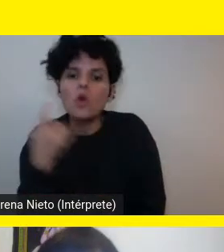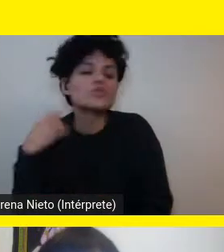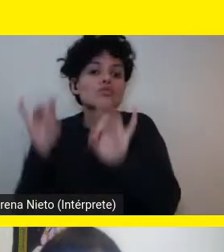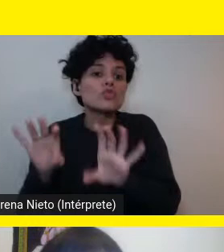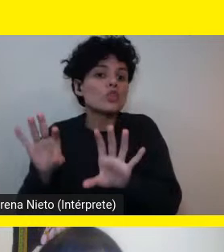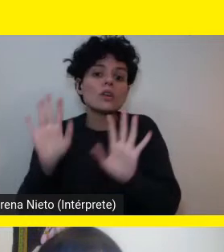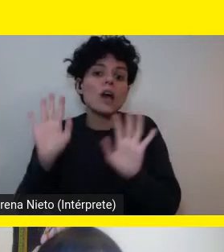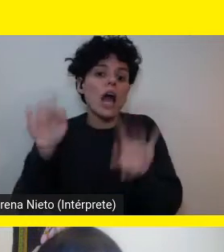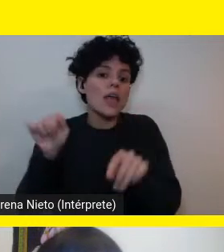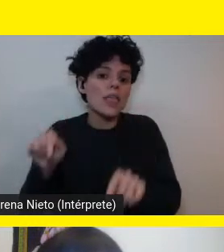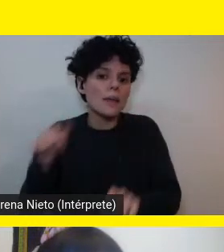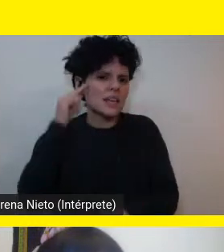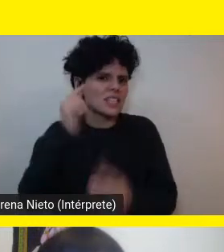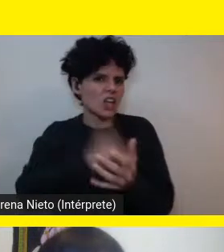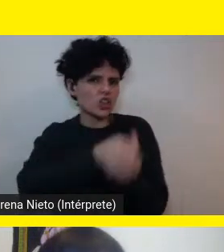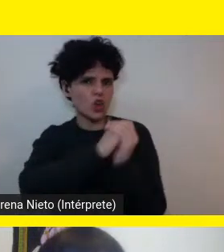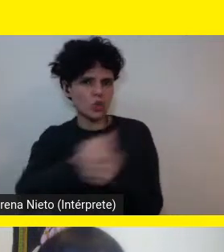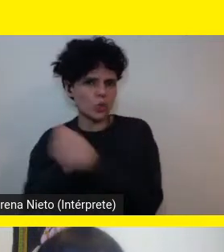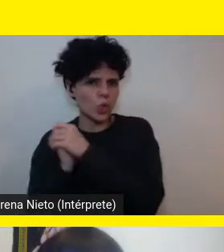tortura.